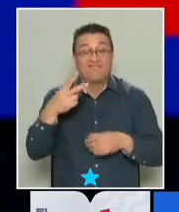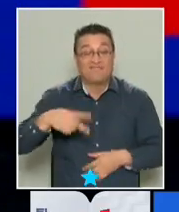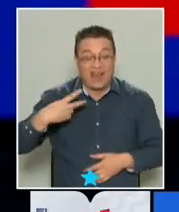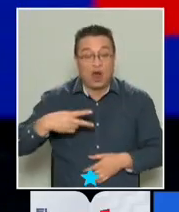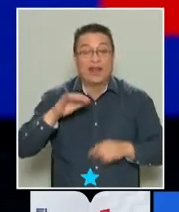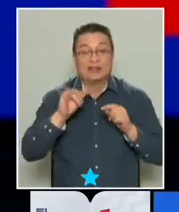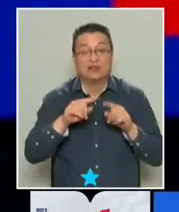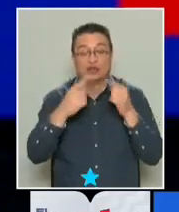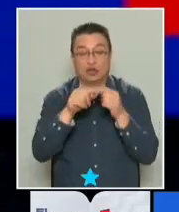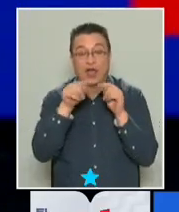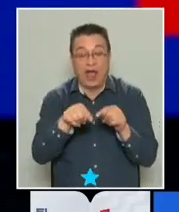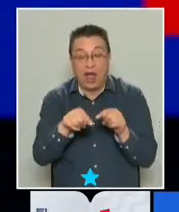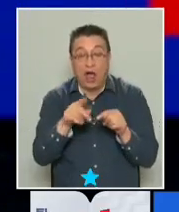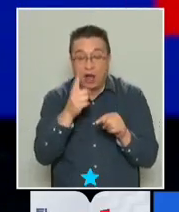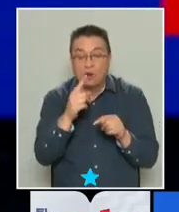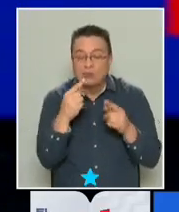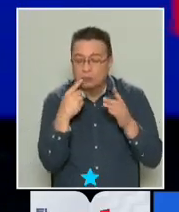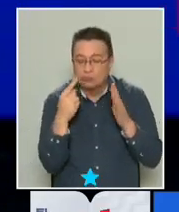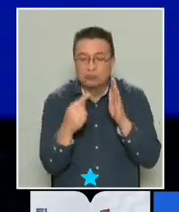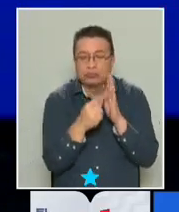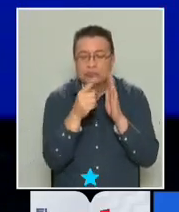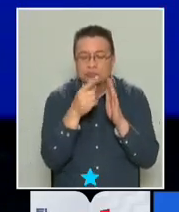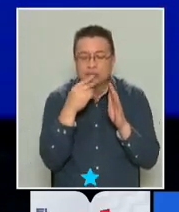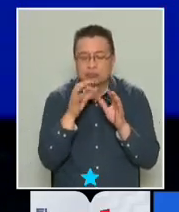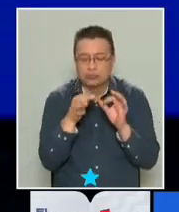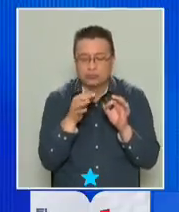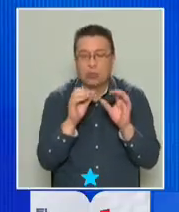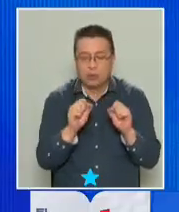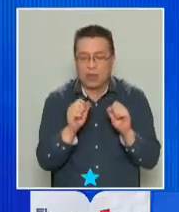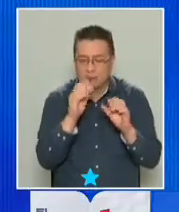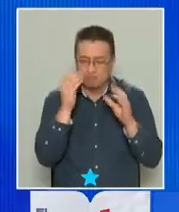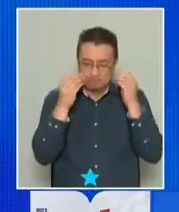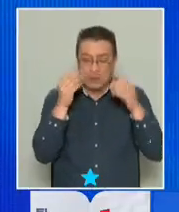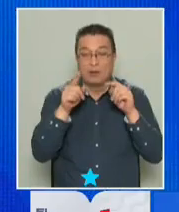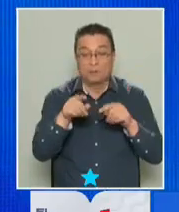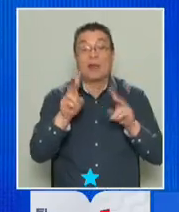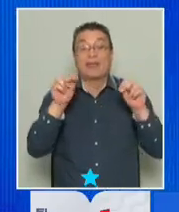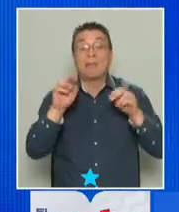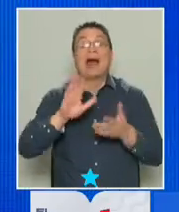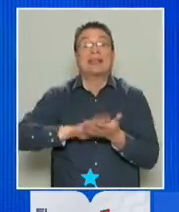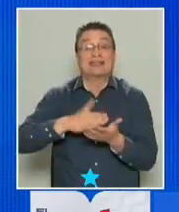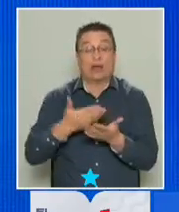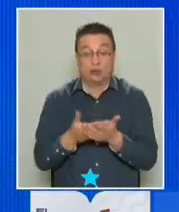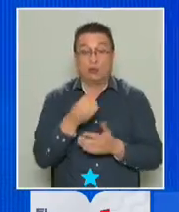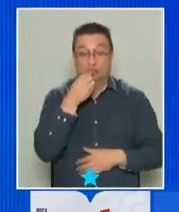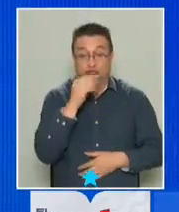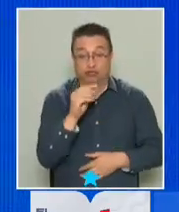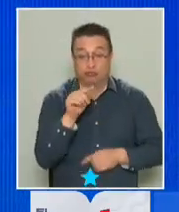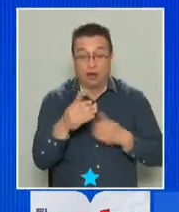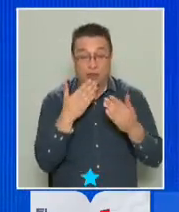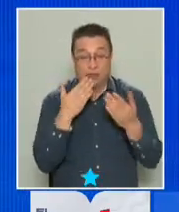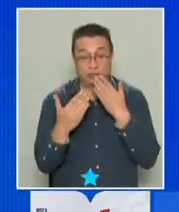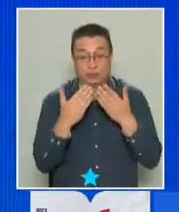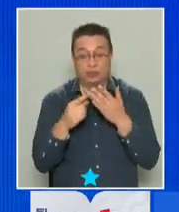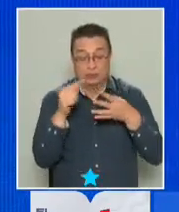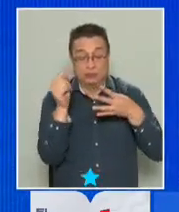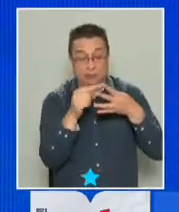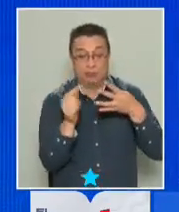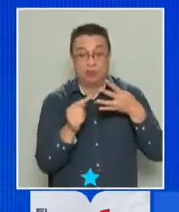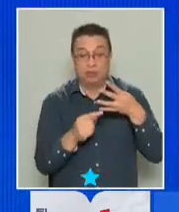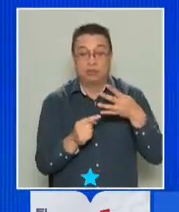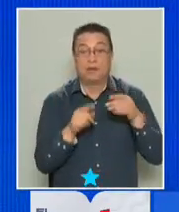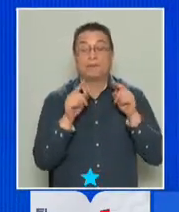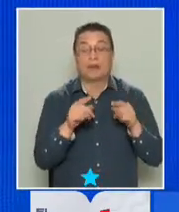creo que ahí hay algo que a mí me suena conceptualmente un poco excelente marco voy a ir al tema de salud a aprovechando tiempo a plantar es temas que tenemos ahí en el tintero